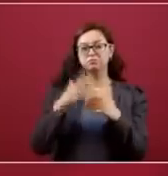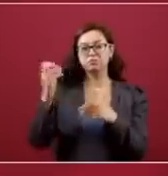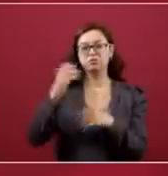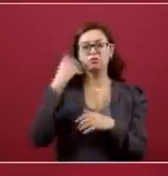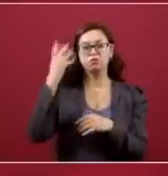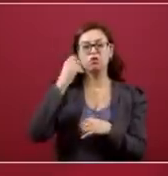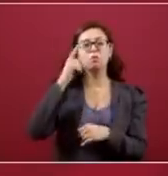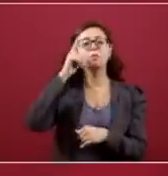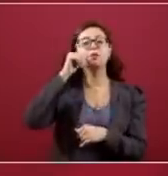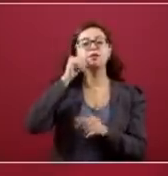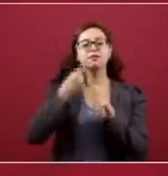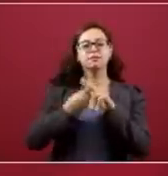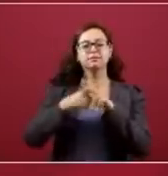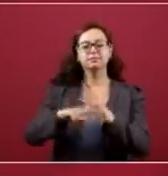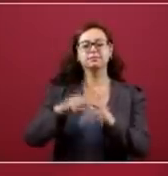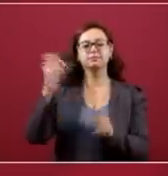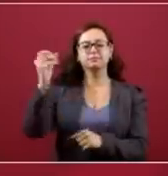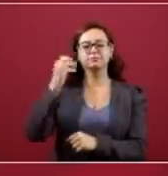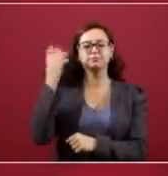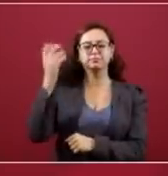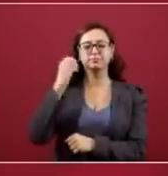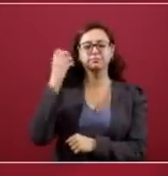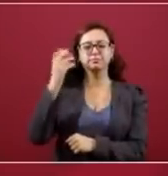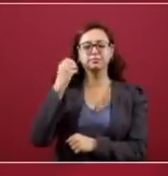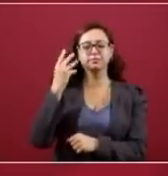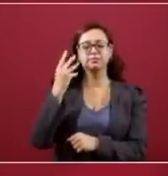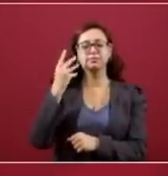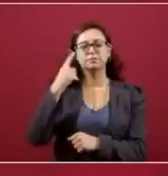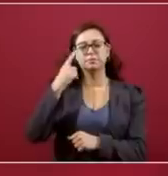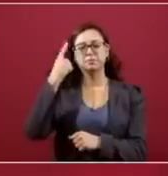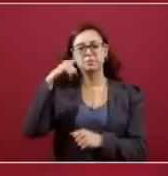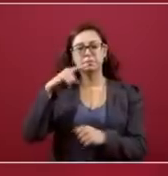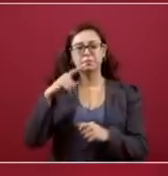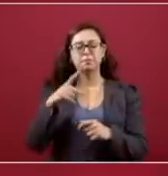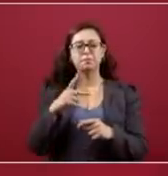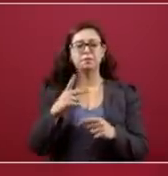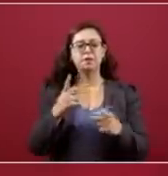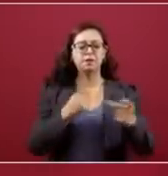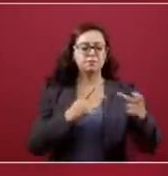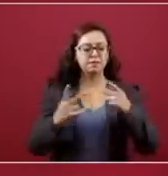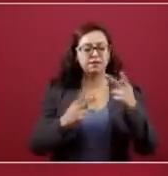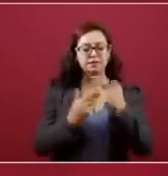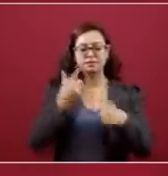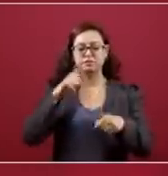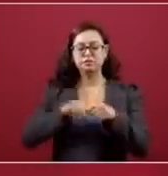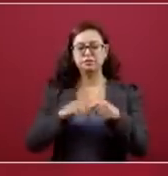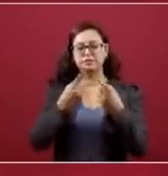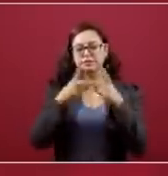inician mañana para la elaboración del Plan Nacional de Desarrollo,